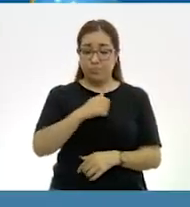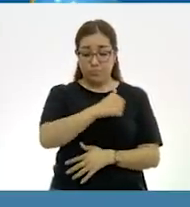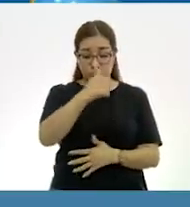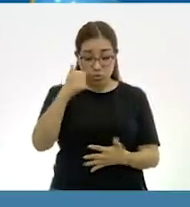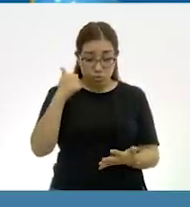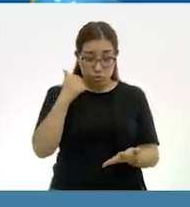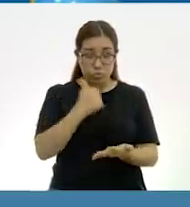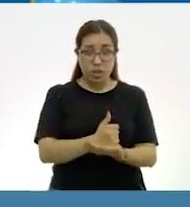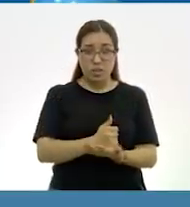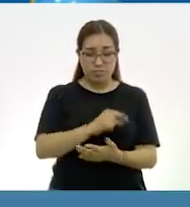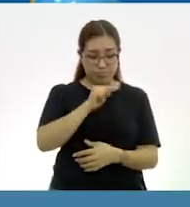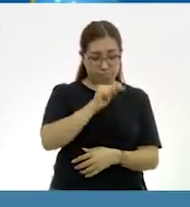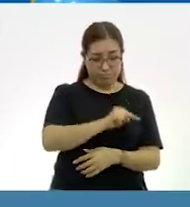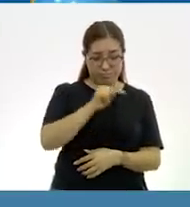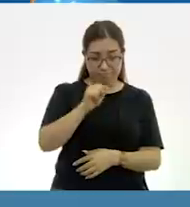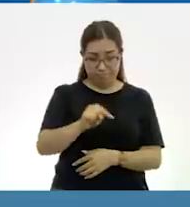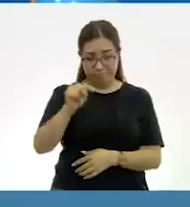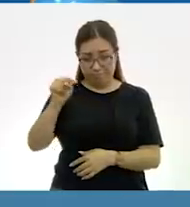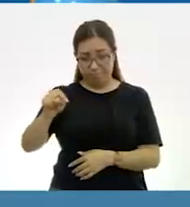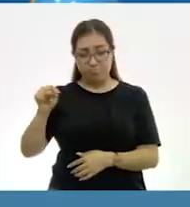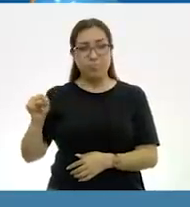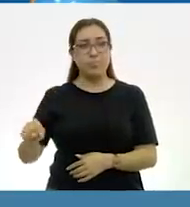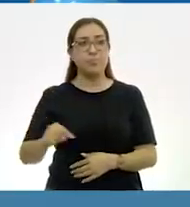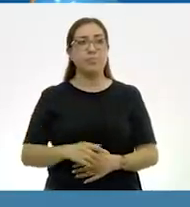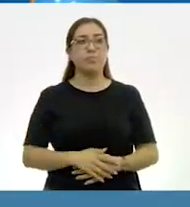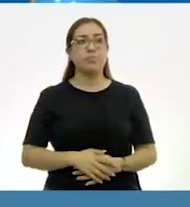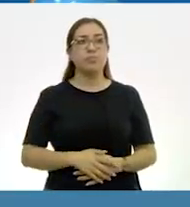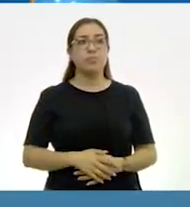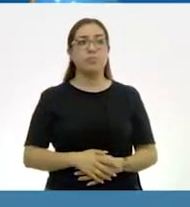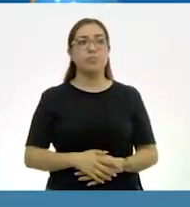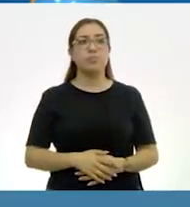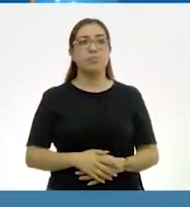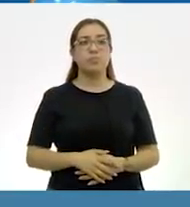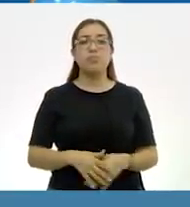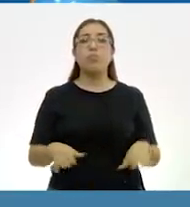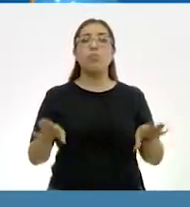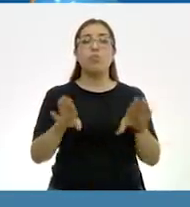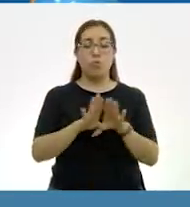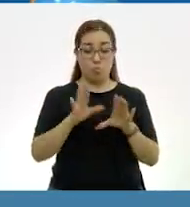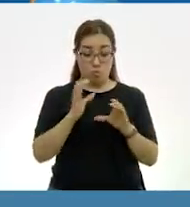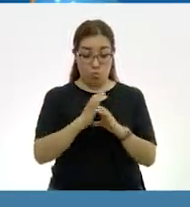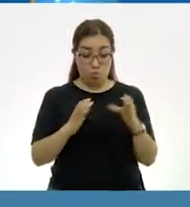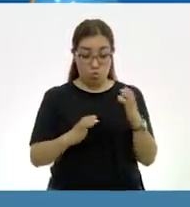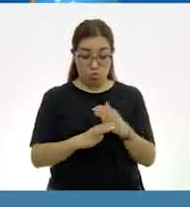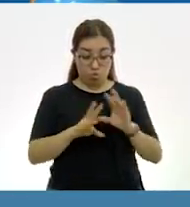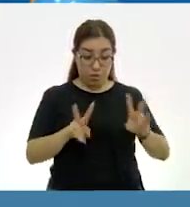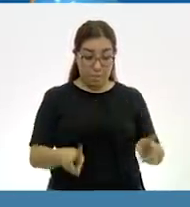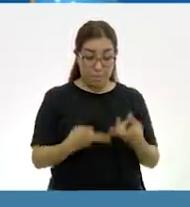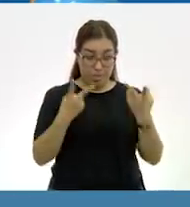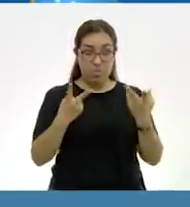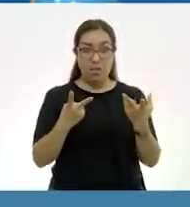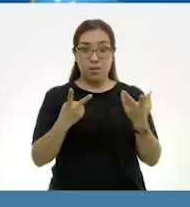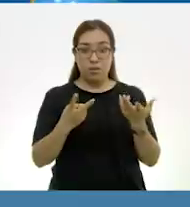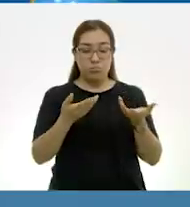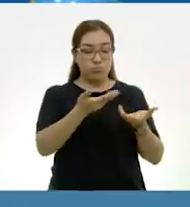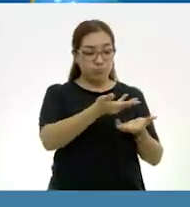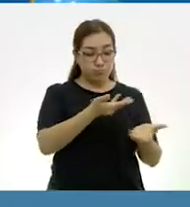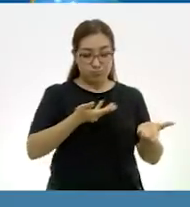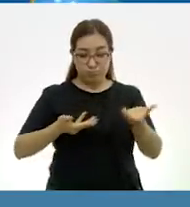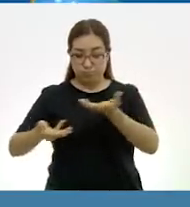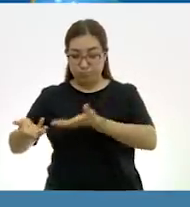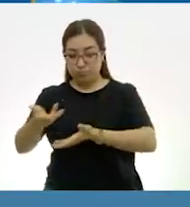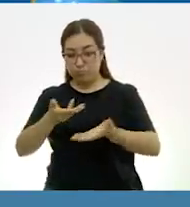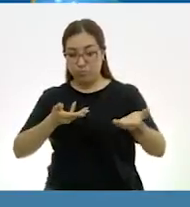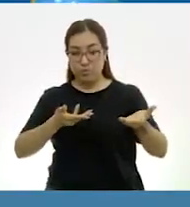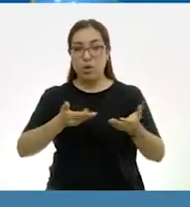impulsaron también el intercambio de productos y de conocimientos, lo que dio lugar